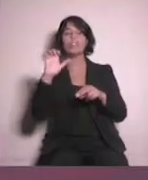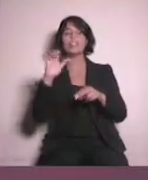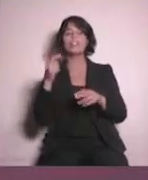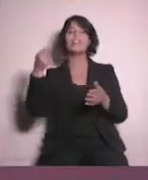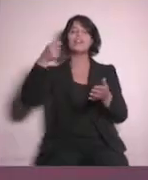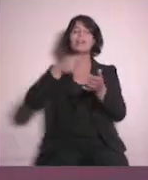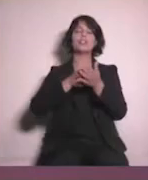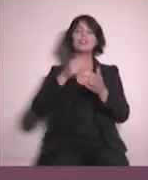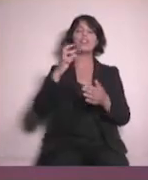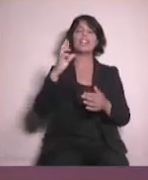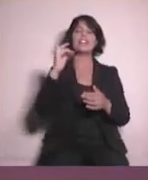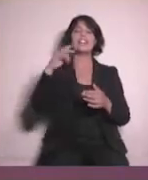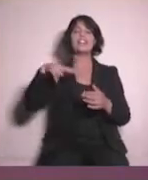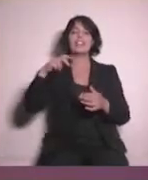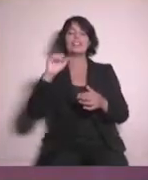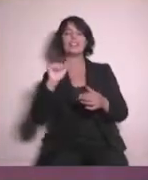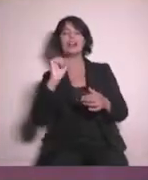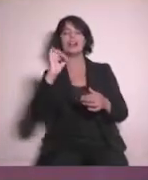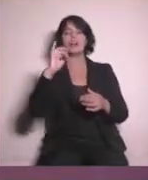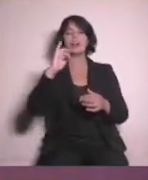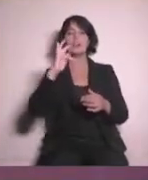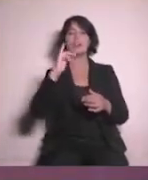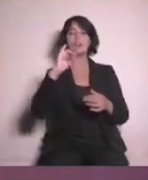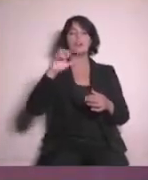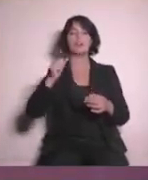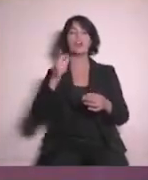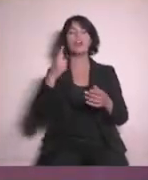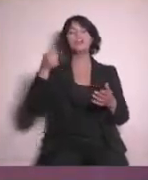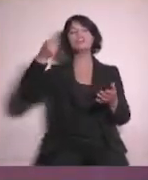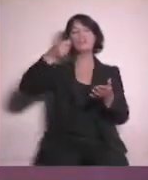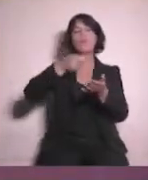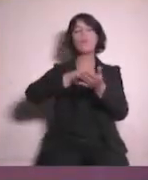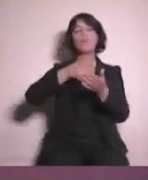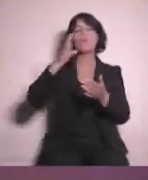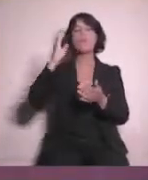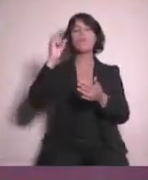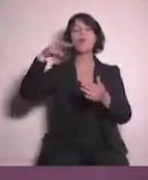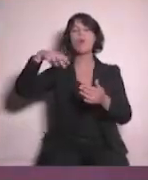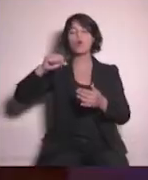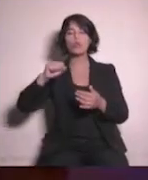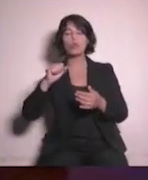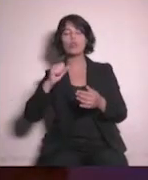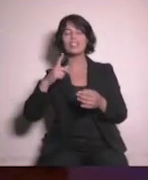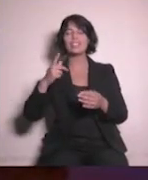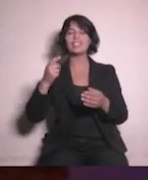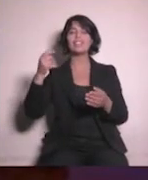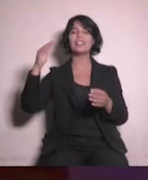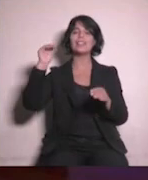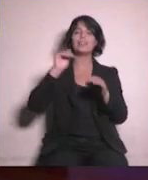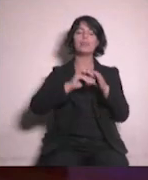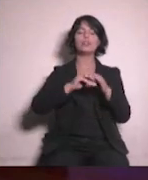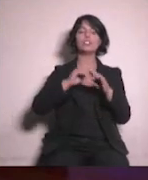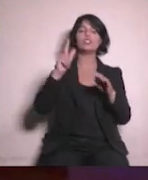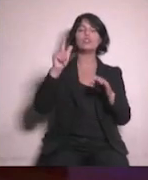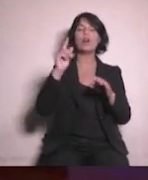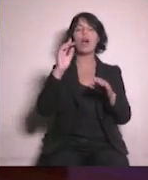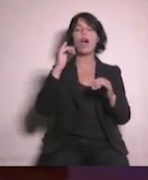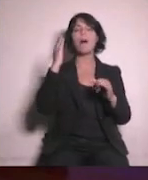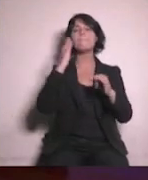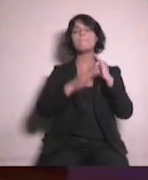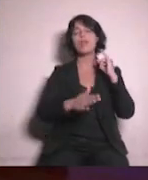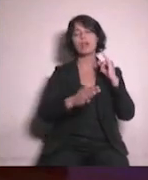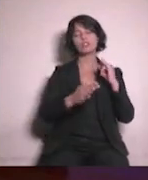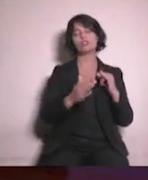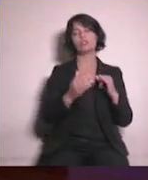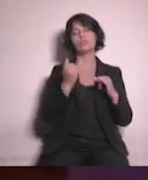¿Qué es lo que es la renta fija? La renta fija son los bonos y depósitos a plazo. Y un bono, si uno lo mantiene